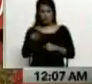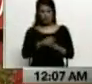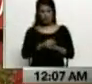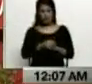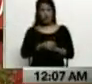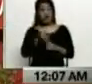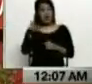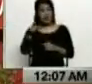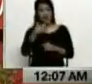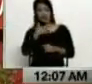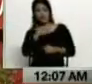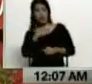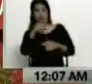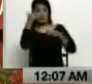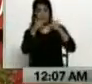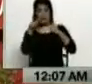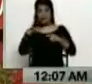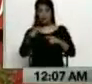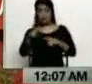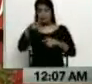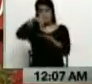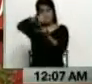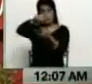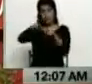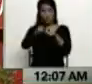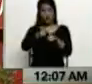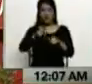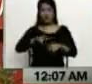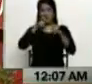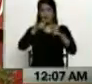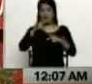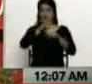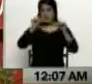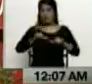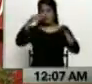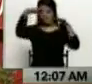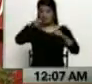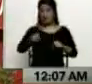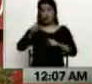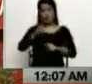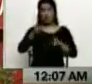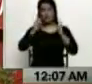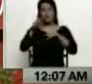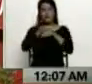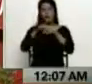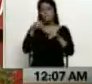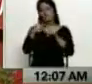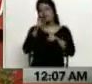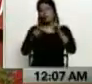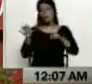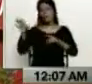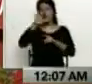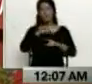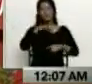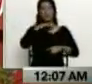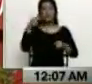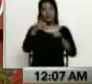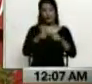para ellos este antichavista del boraz sistema imperial que no permite que no Perdonen subordinaciones y menos de países llenitos de